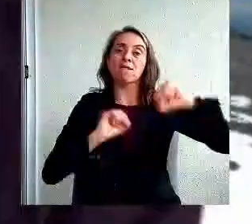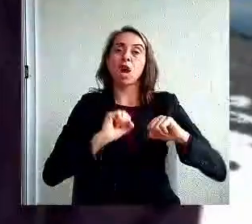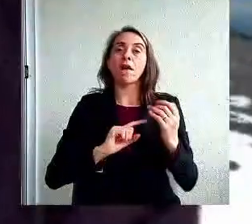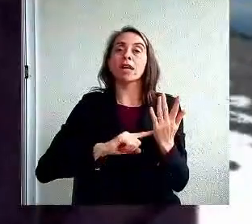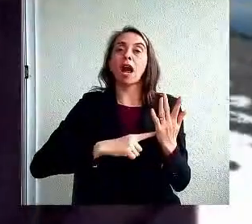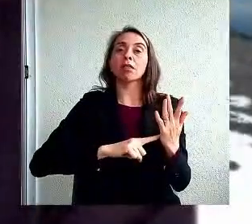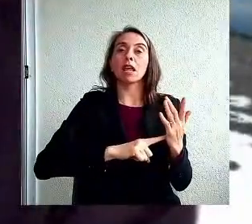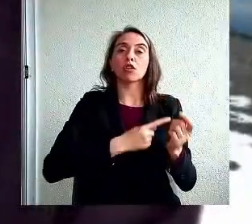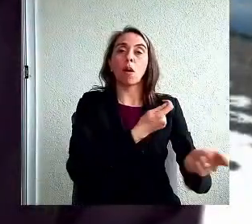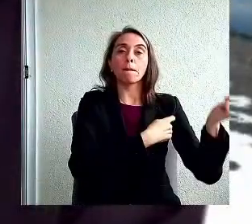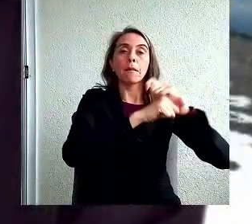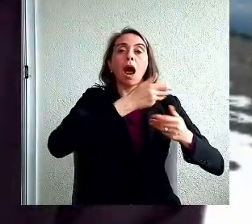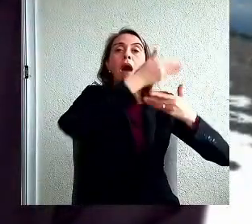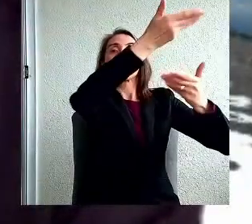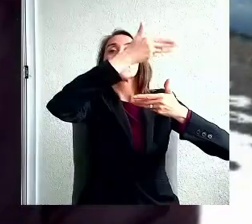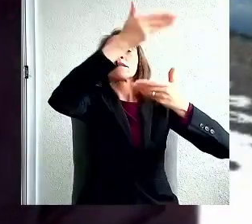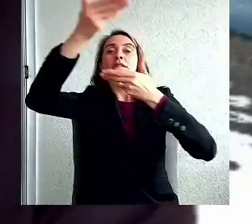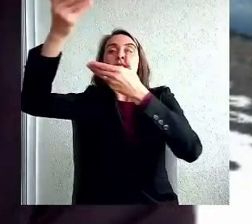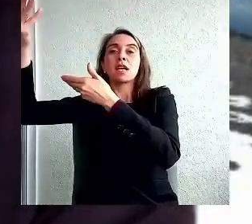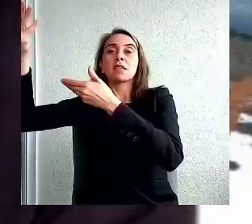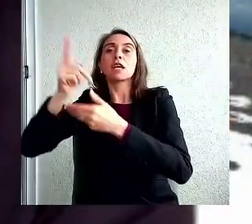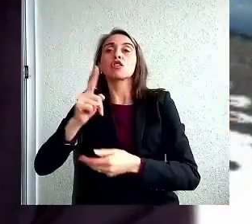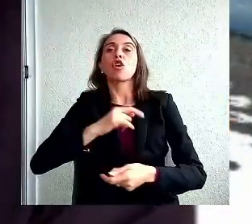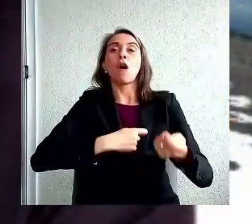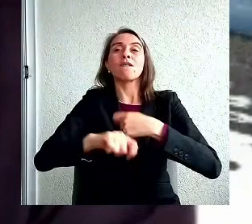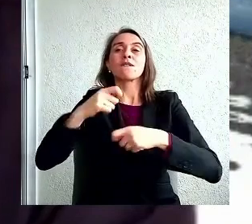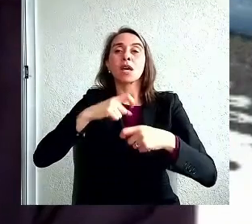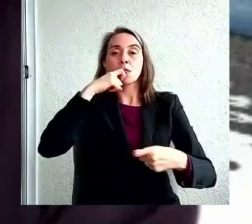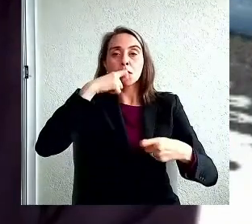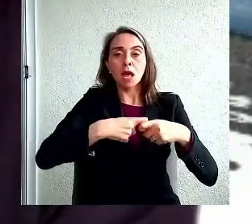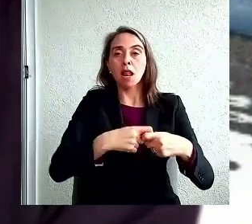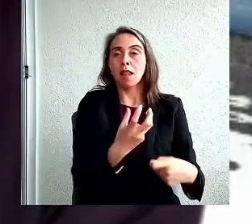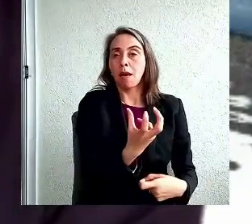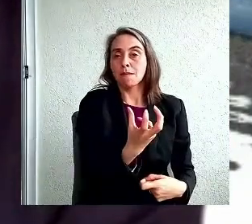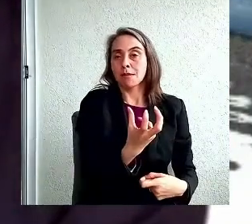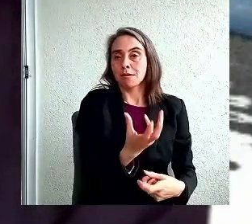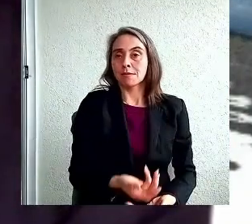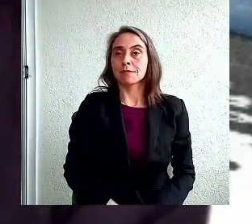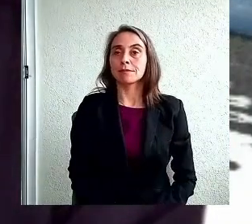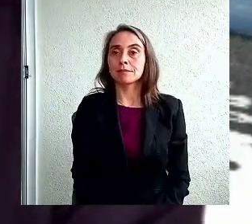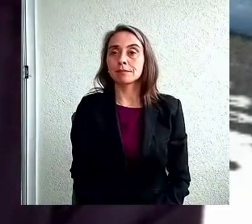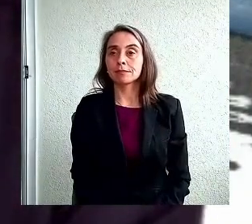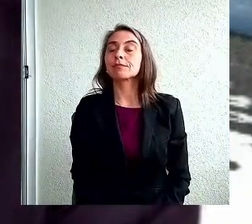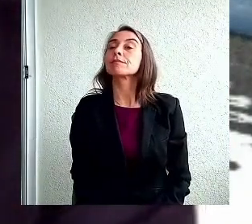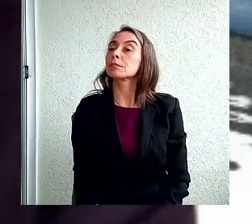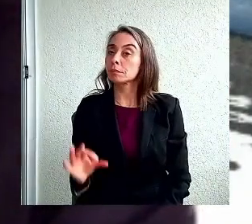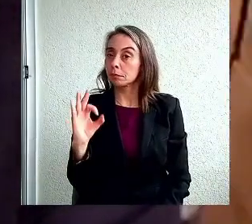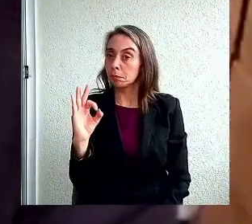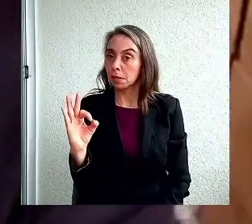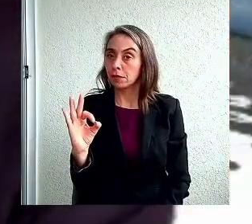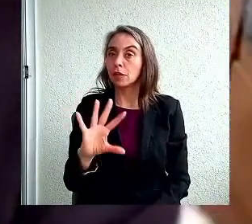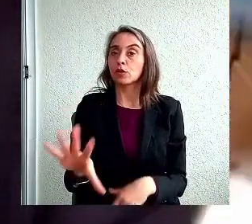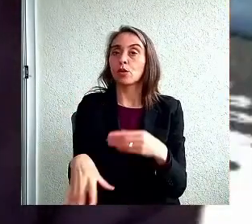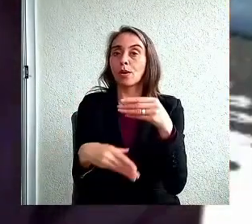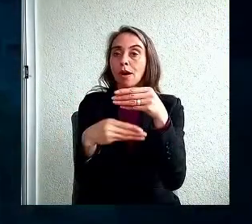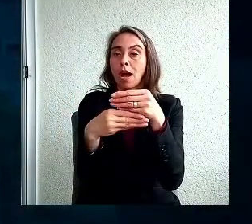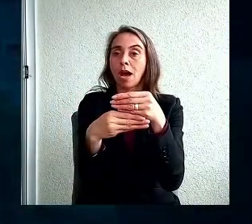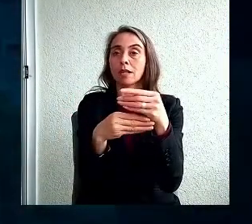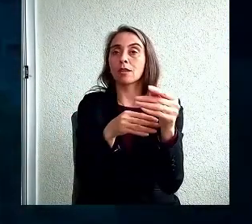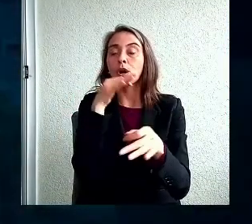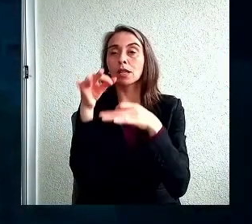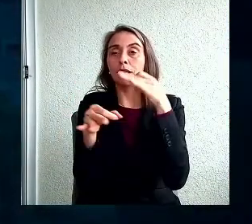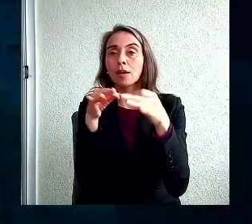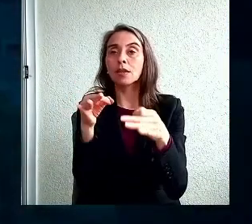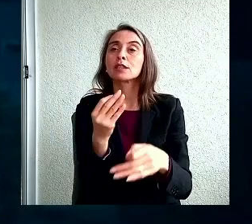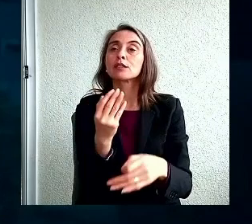tecnologías y no siempre vender la materia prima. Perfecto. Bueno, me permito agregar a lo que ustedes han comentado el hecho de que también hay mucho